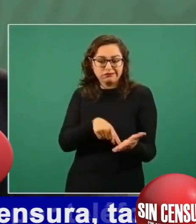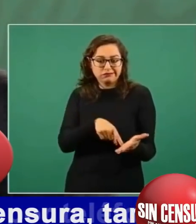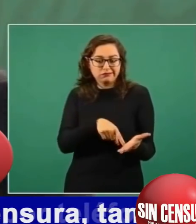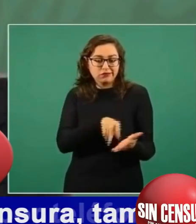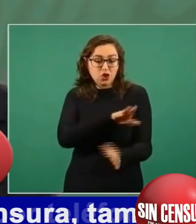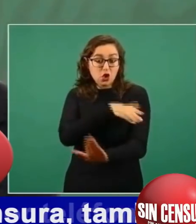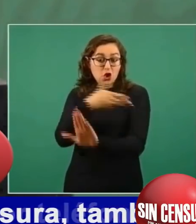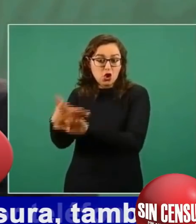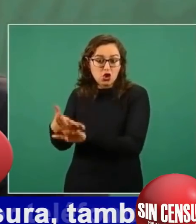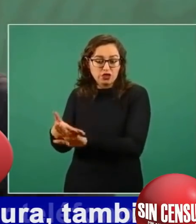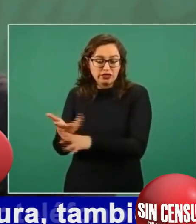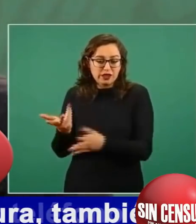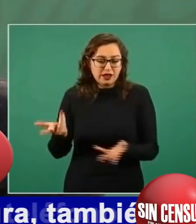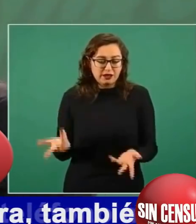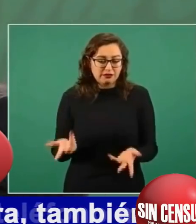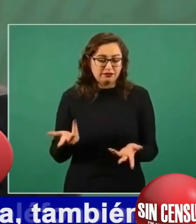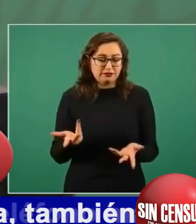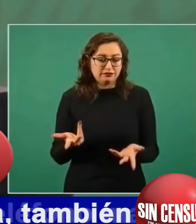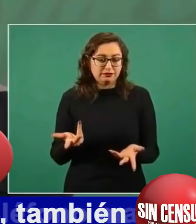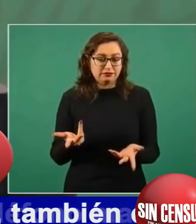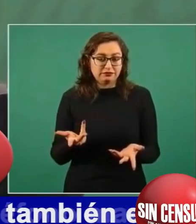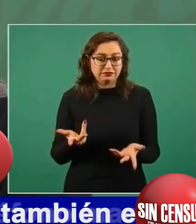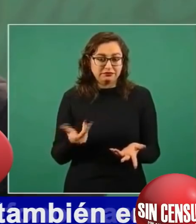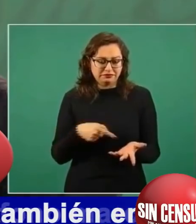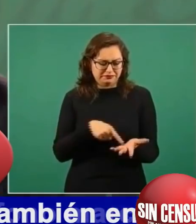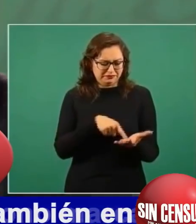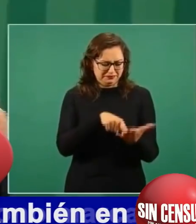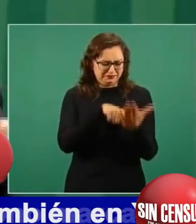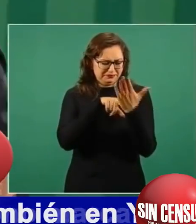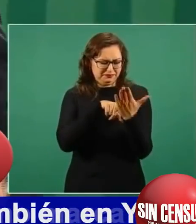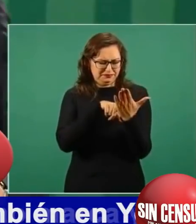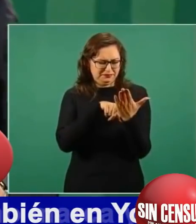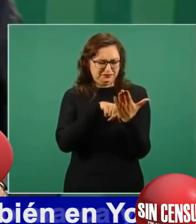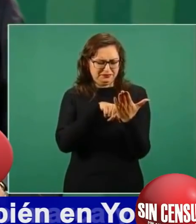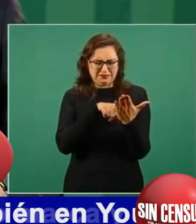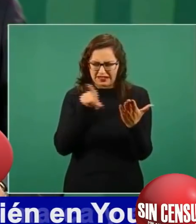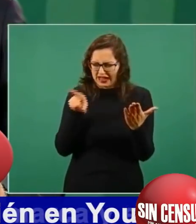o el delito por el que se le